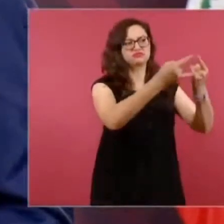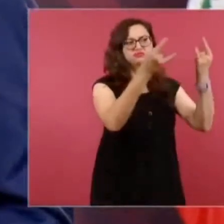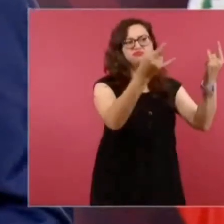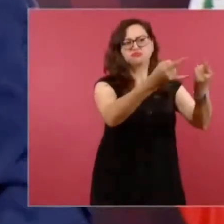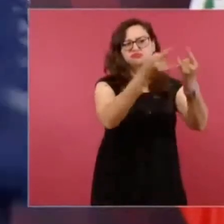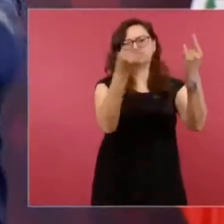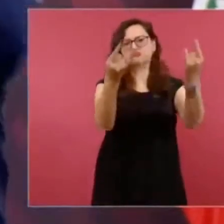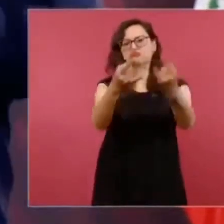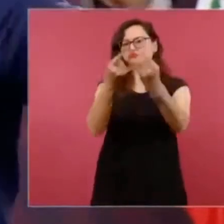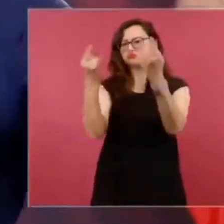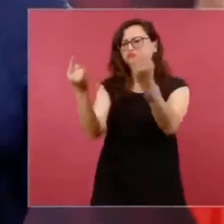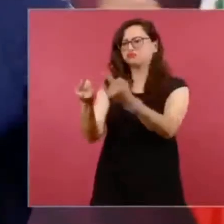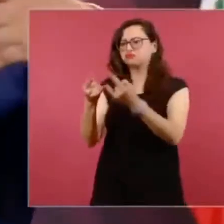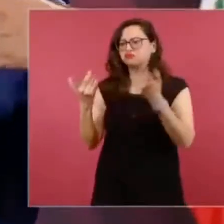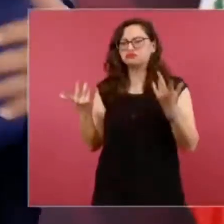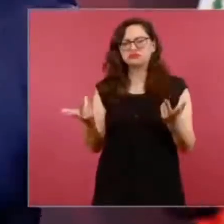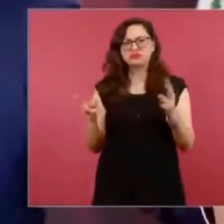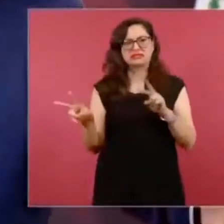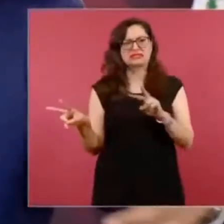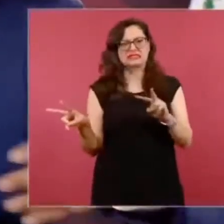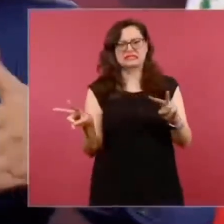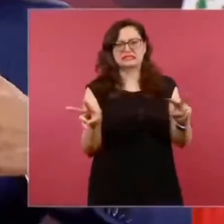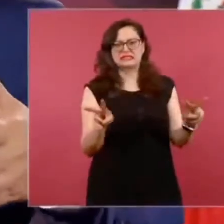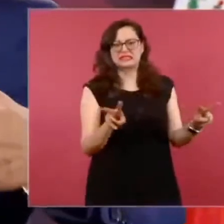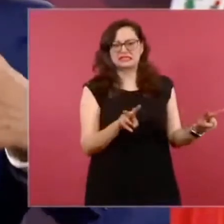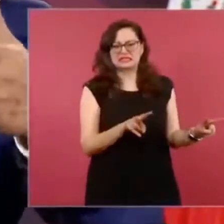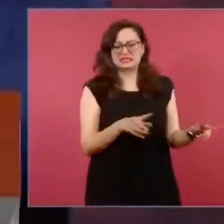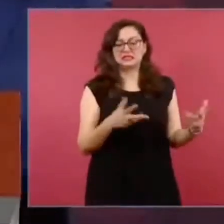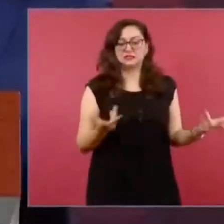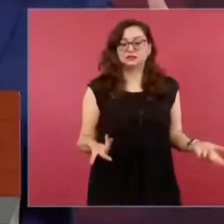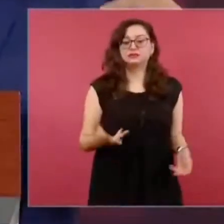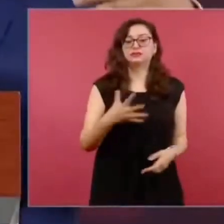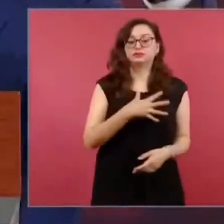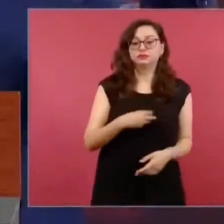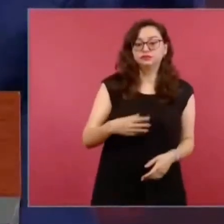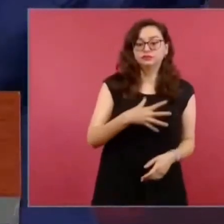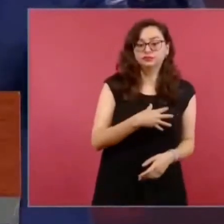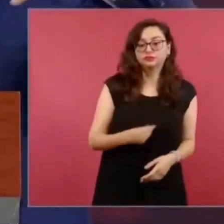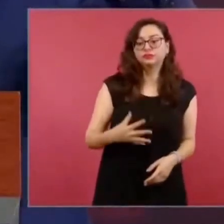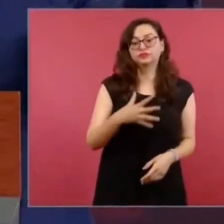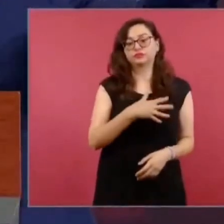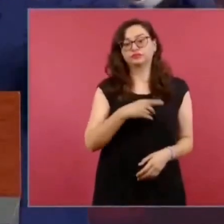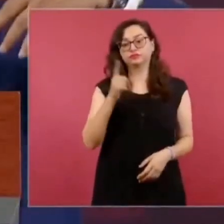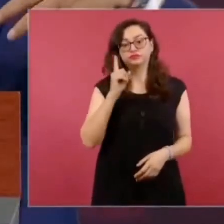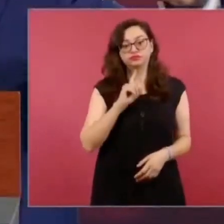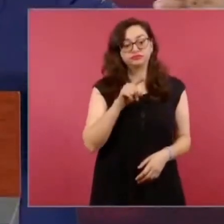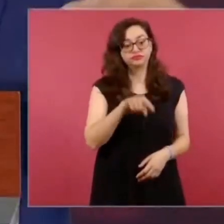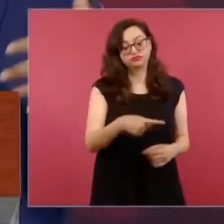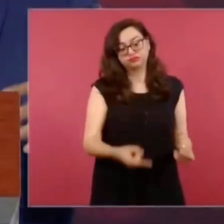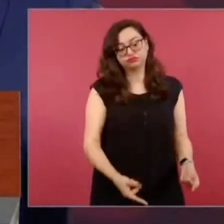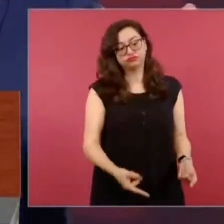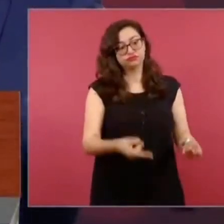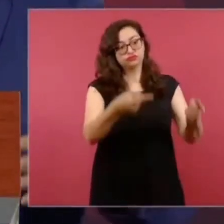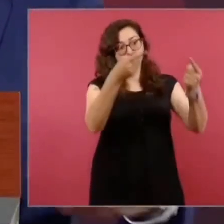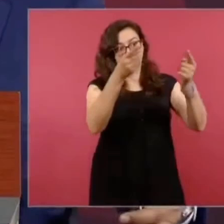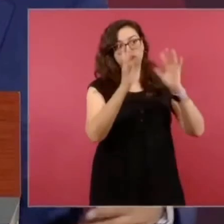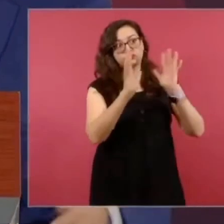donde van creciendo las hijas, los hijos, ya los padres le dicen, bueno, si quieres vivir